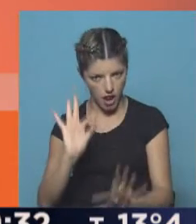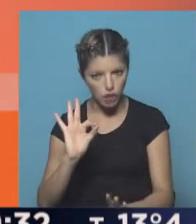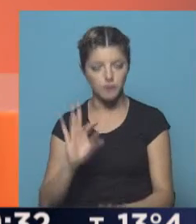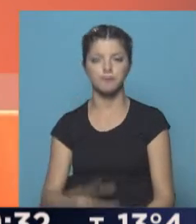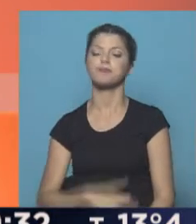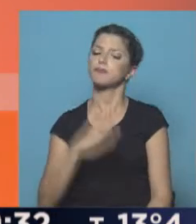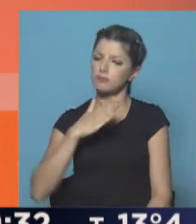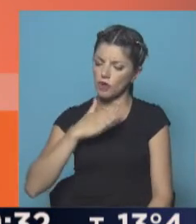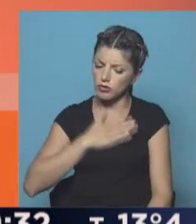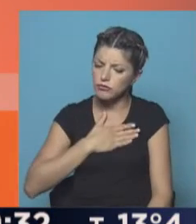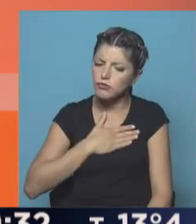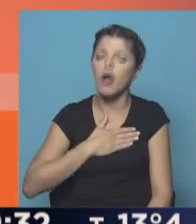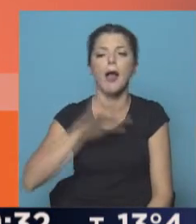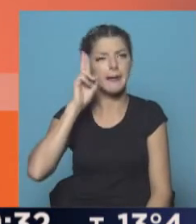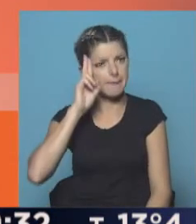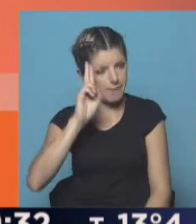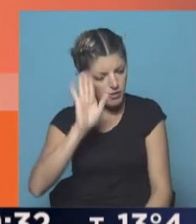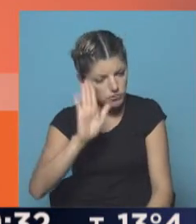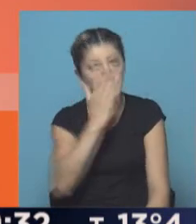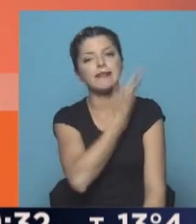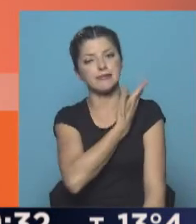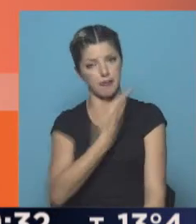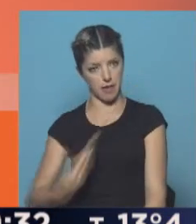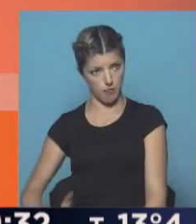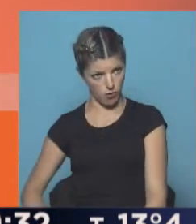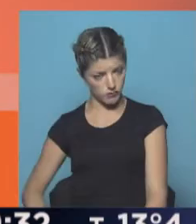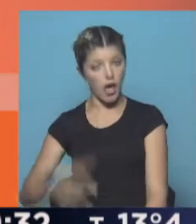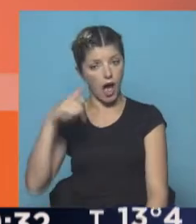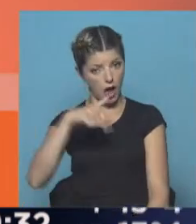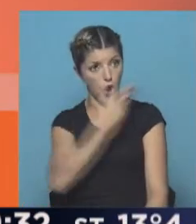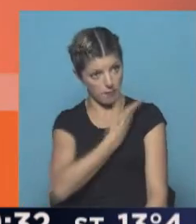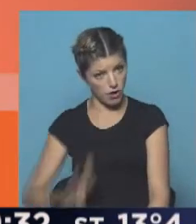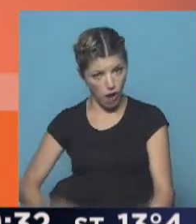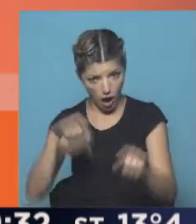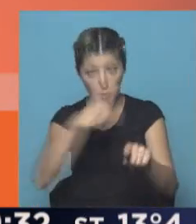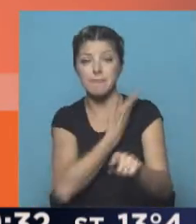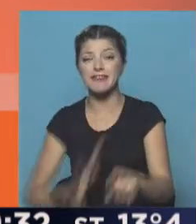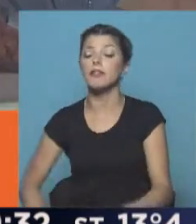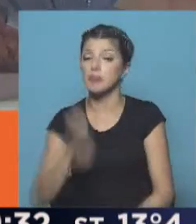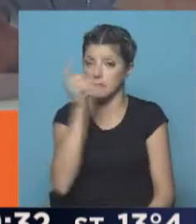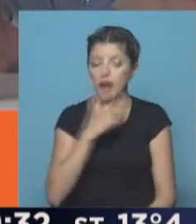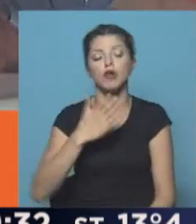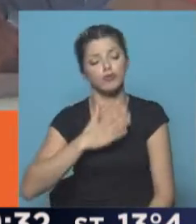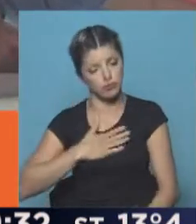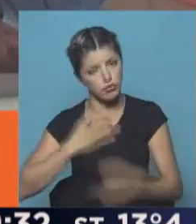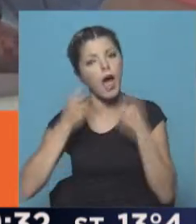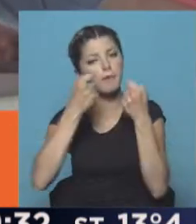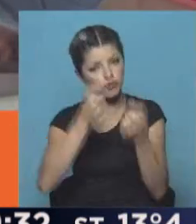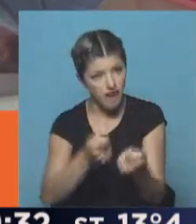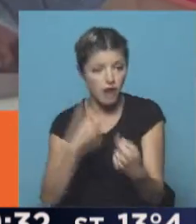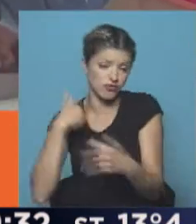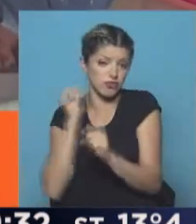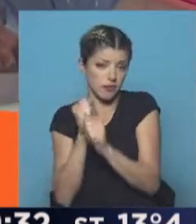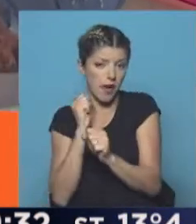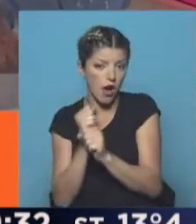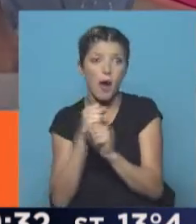respetamos, sabemos de que el gobierno del presidente de Mauricio Macri, nosotros vamos a apoyarlo como trabajadores, pero